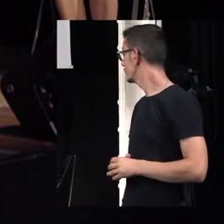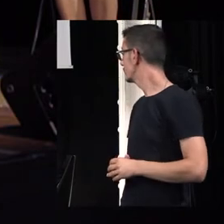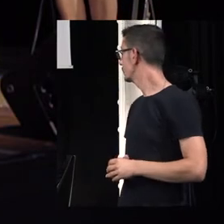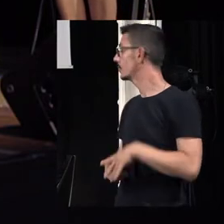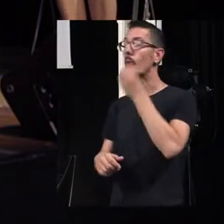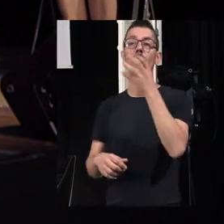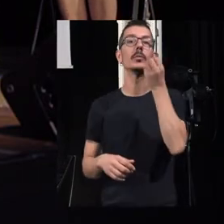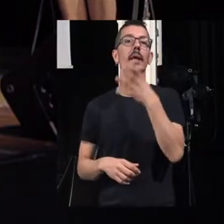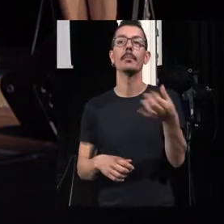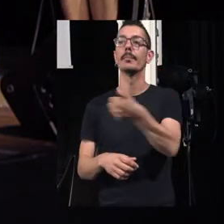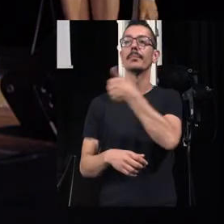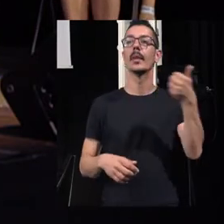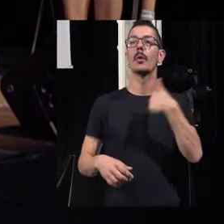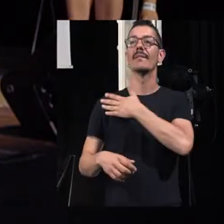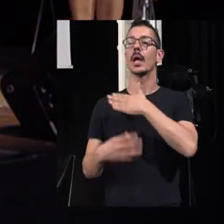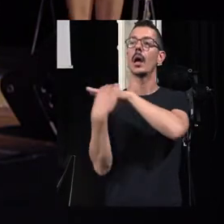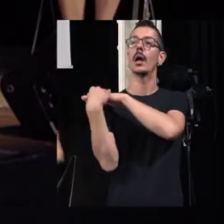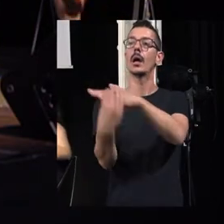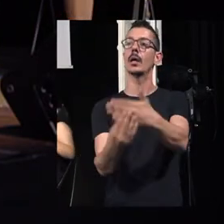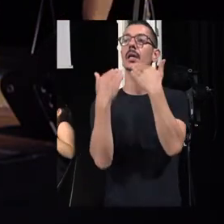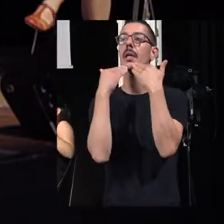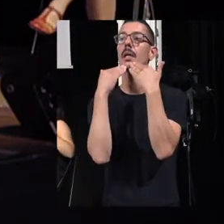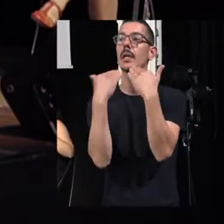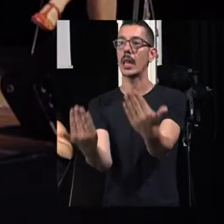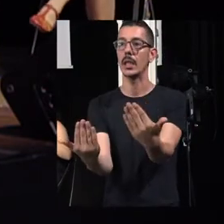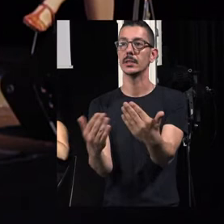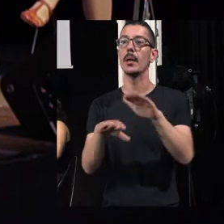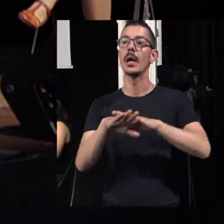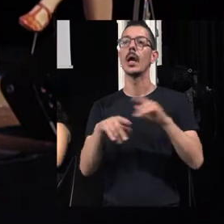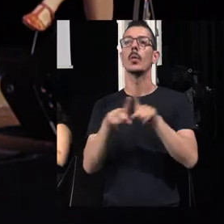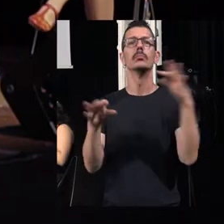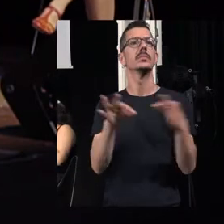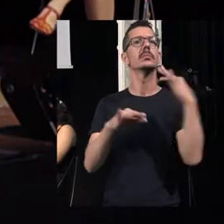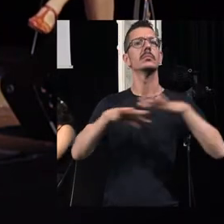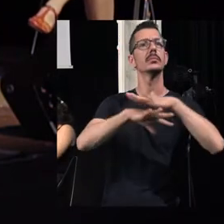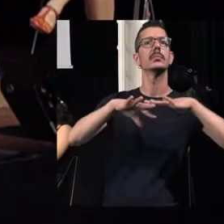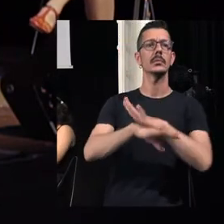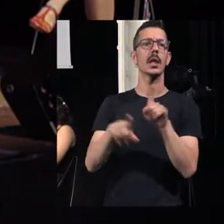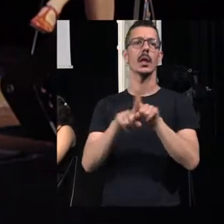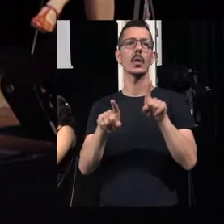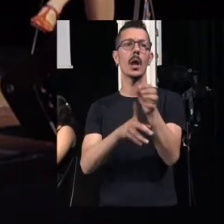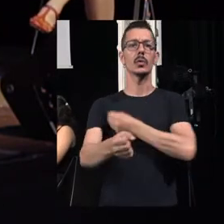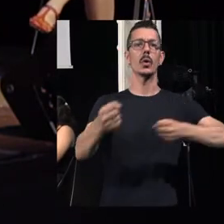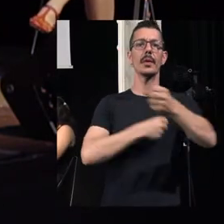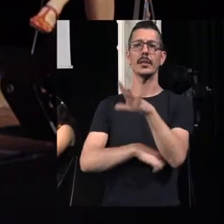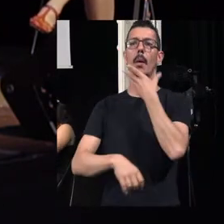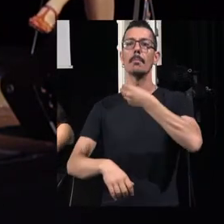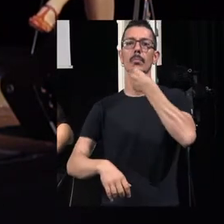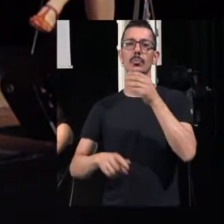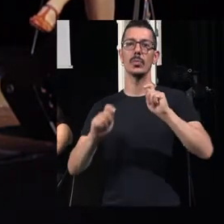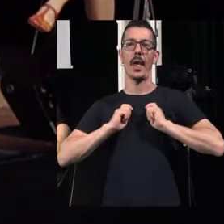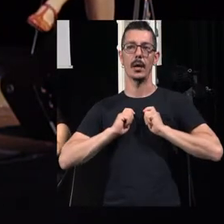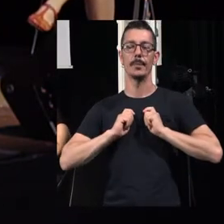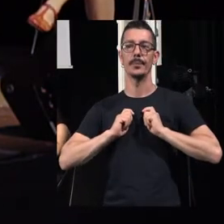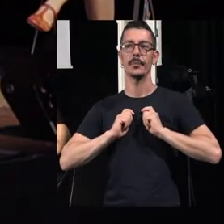Primero, agradecer la invitación a generar y tejer complicidades, que siempre es lindo. Este espacio de